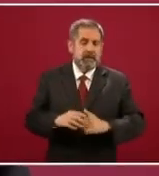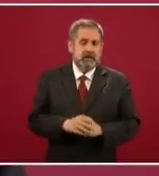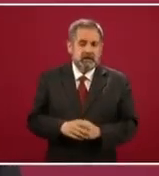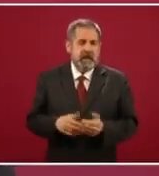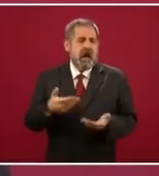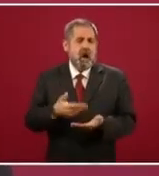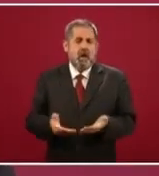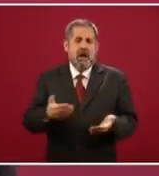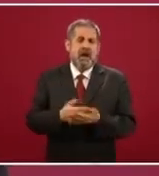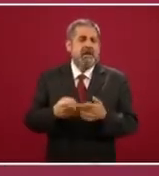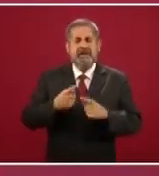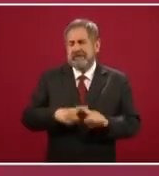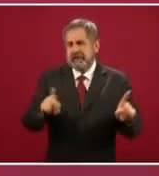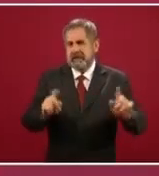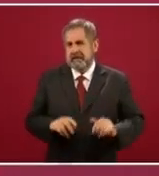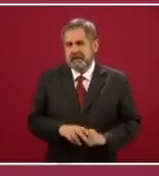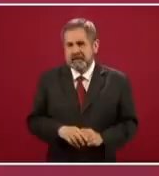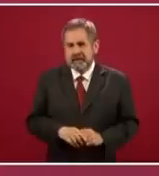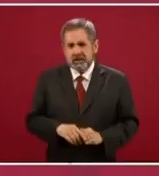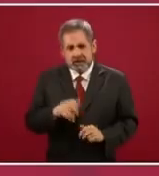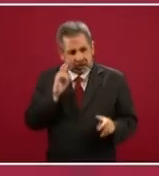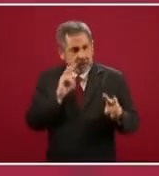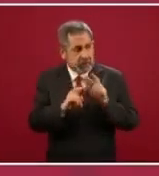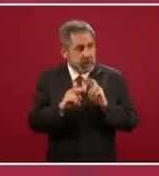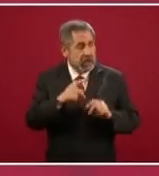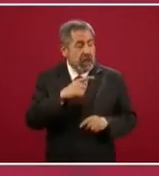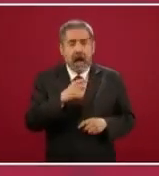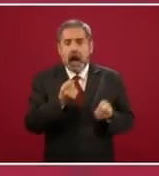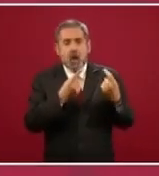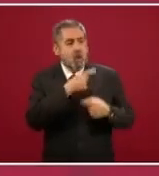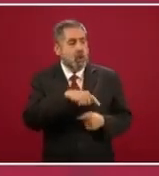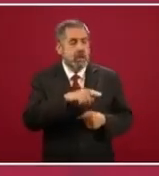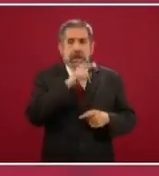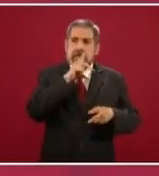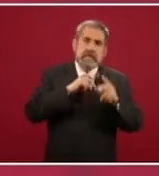Ahora es distinto. Yo los veo desesperados,